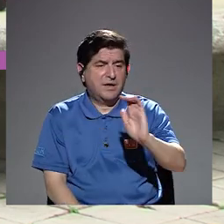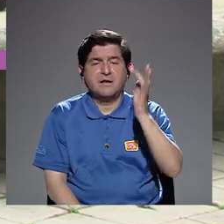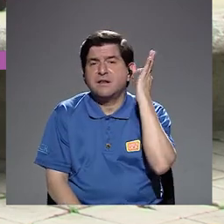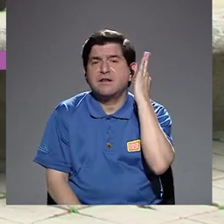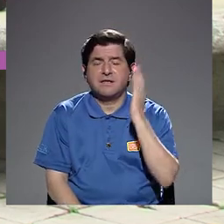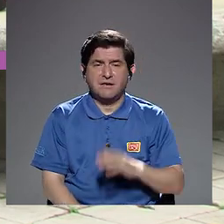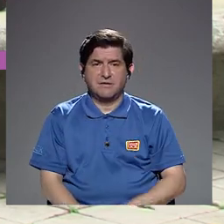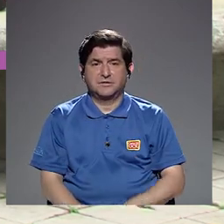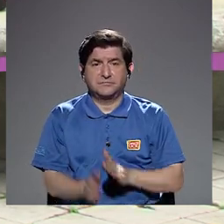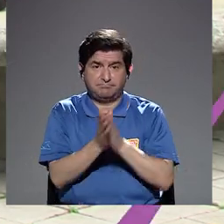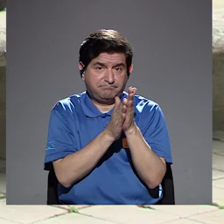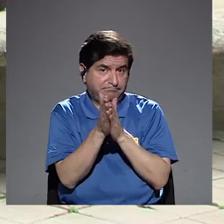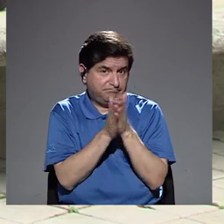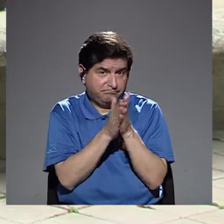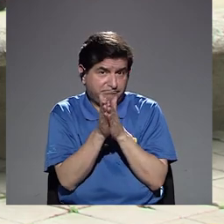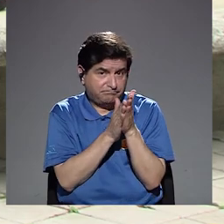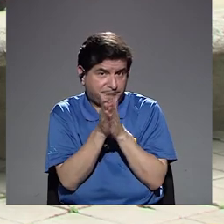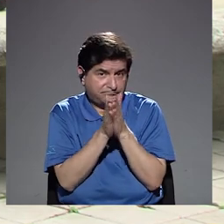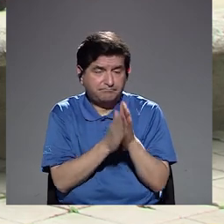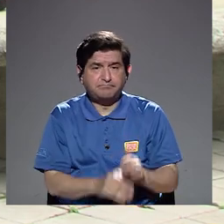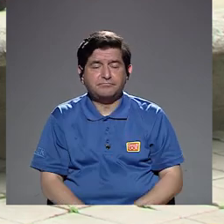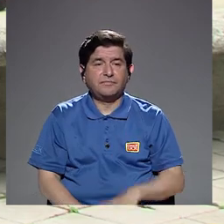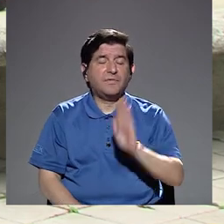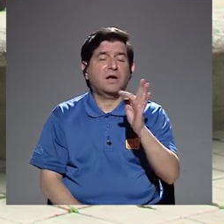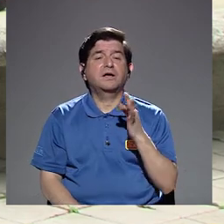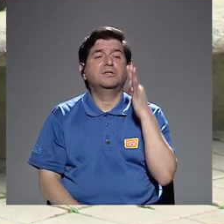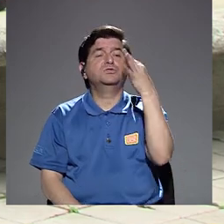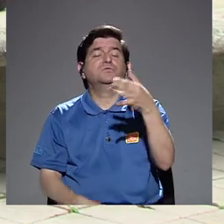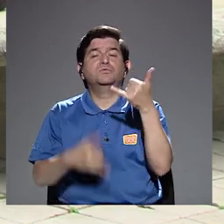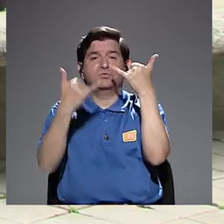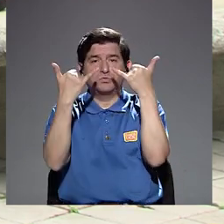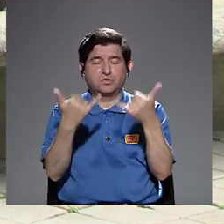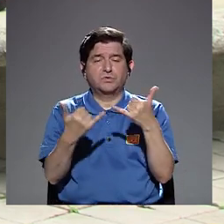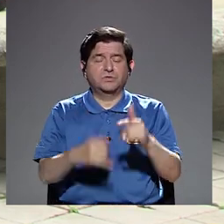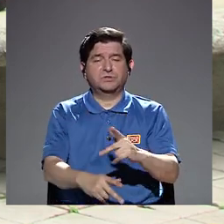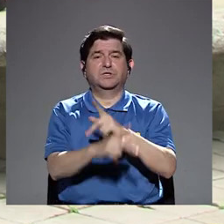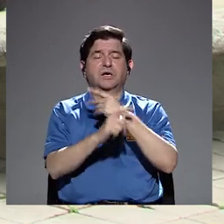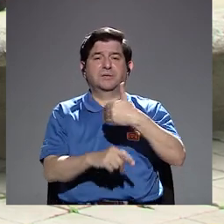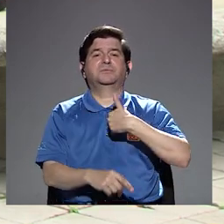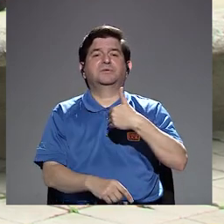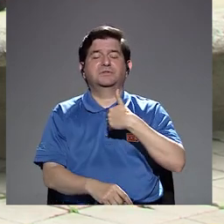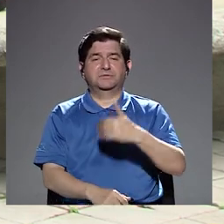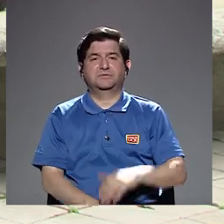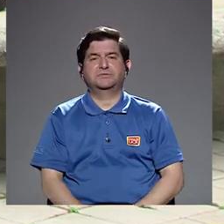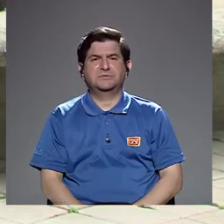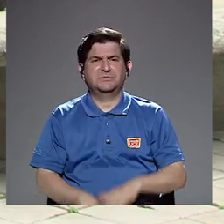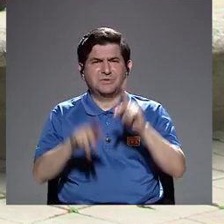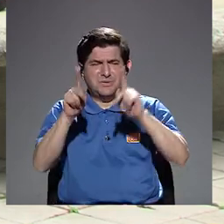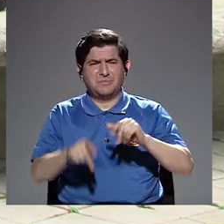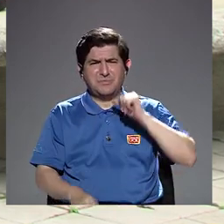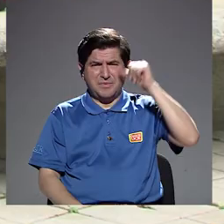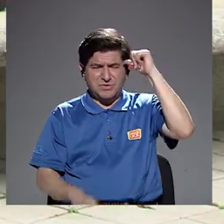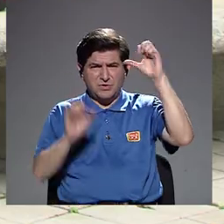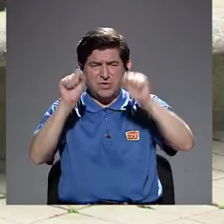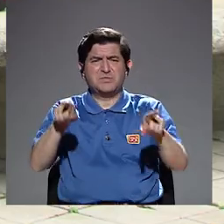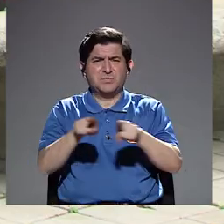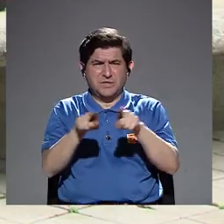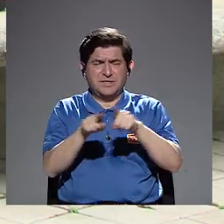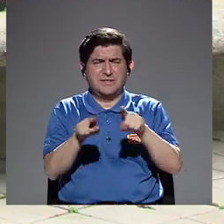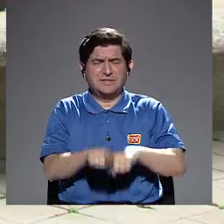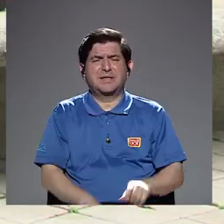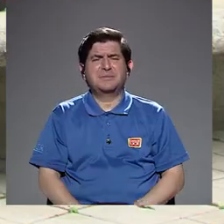a las niñas, ¿verdad? Aprovechando, digamos, para que en su futuro ya estén como protegidas. ¿Las personas adultas se pueden vacunar